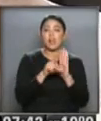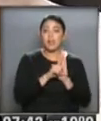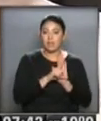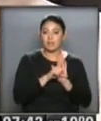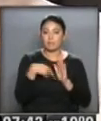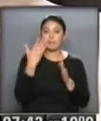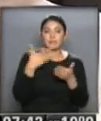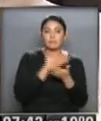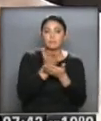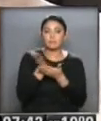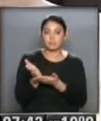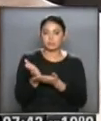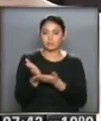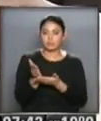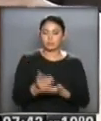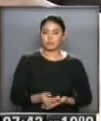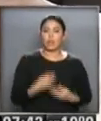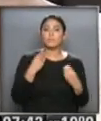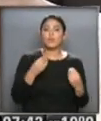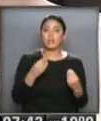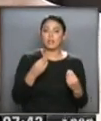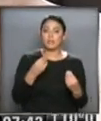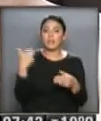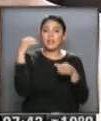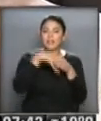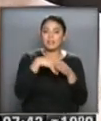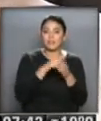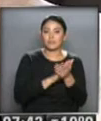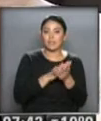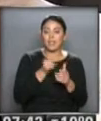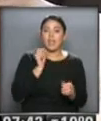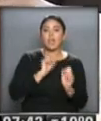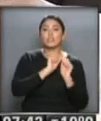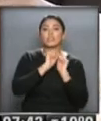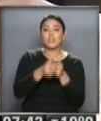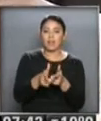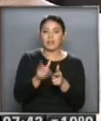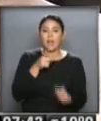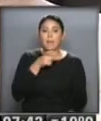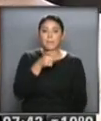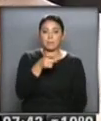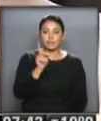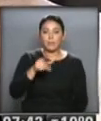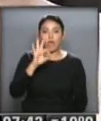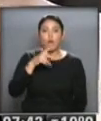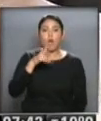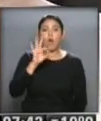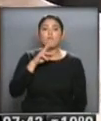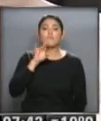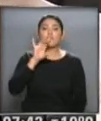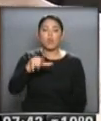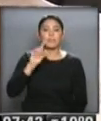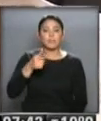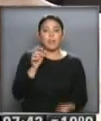más abarcativa ya desde el vamos. ¿Por qué? Porque incluye la donación de gametas, es decir, espermatozoides y óvulos, donación